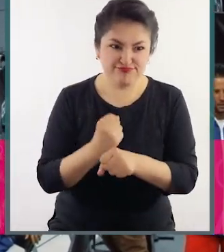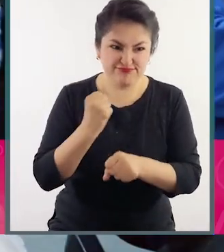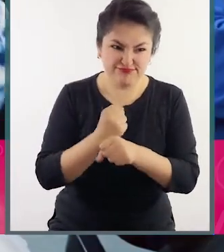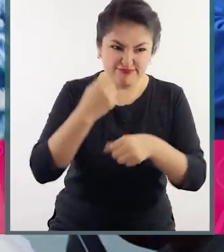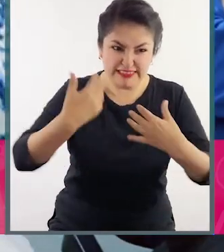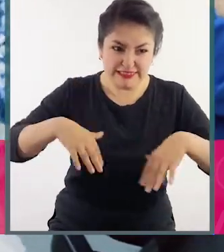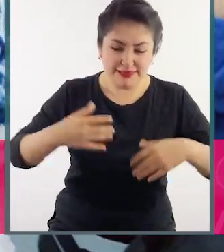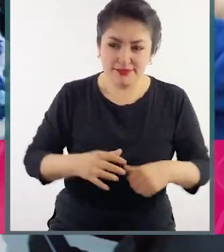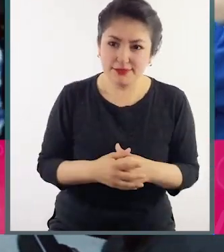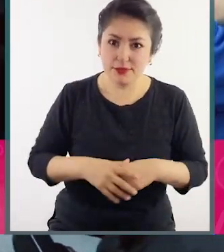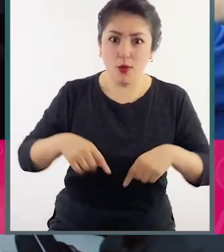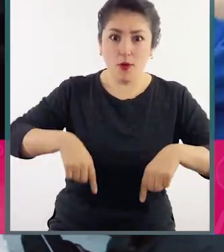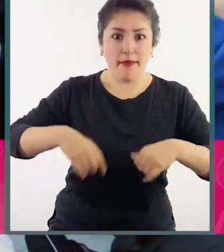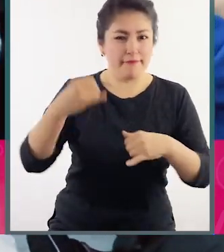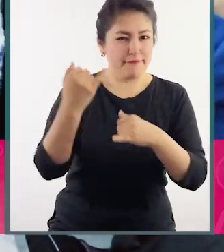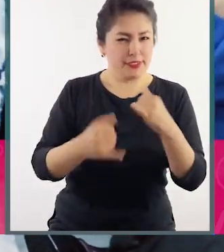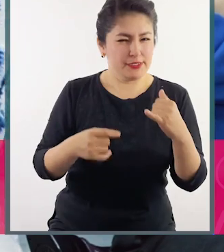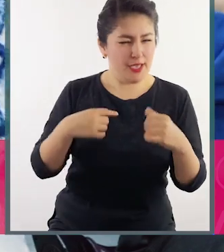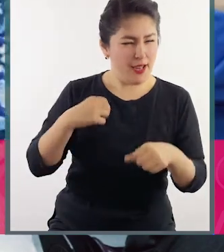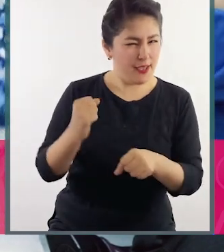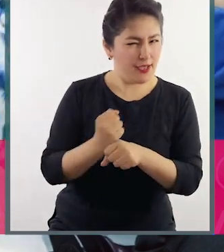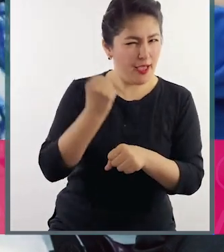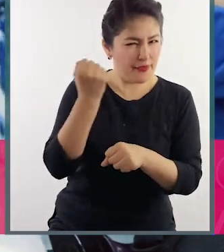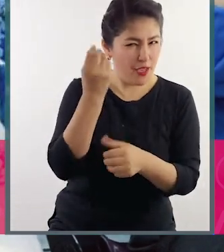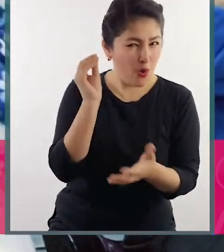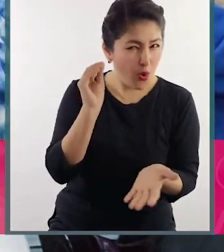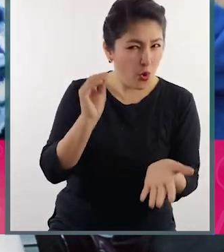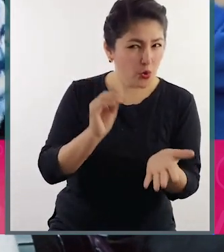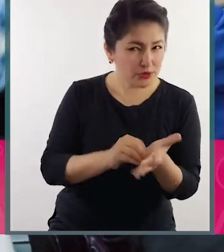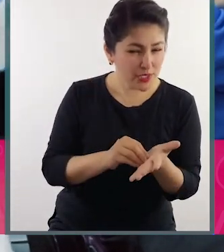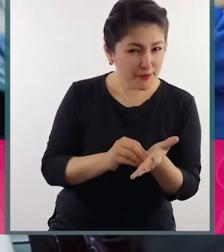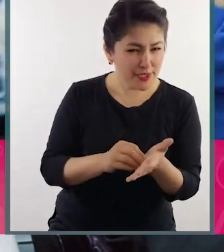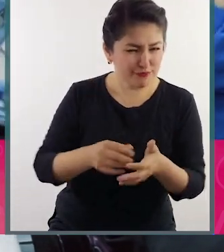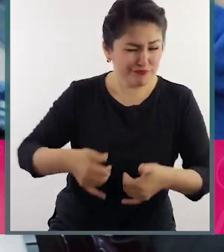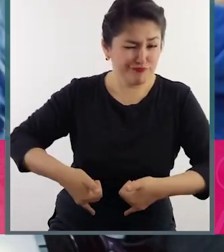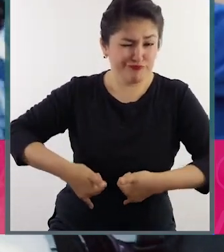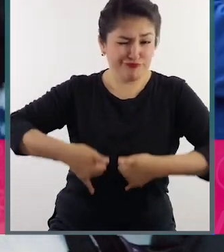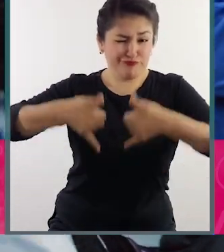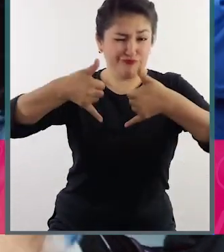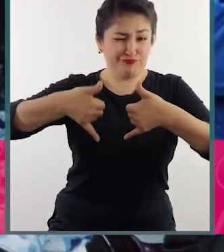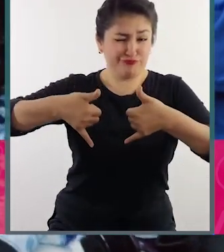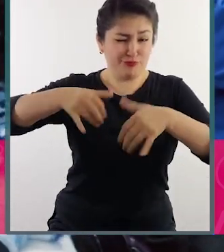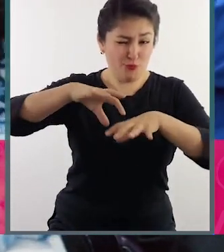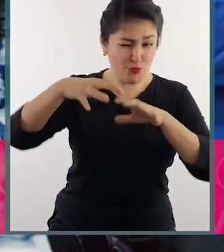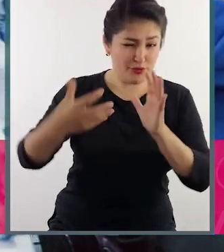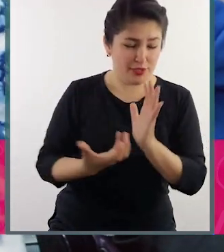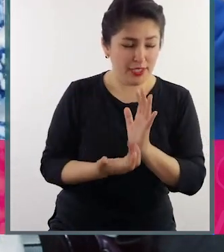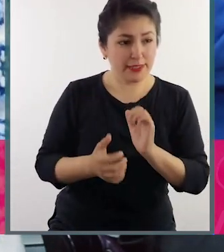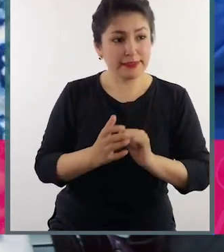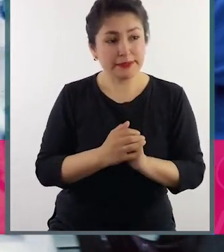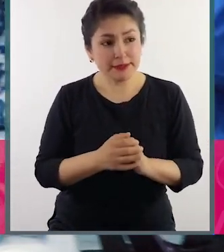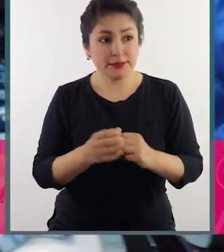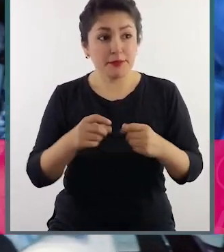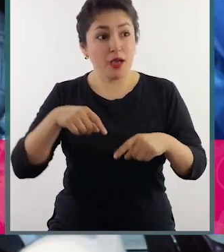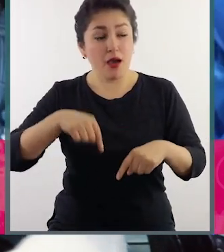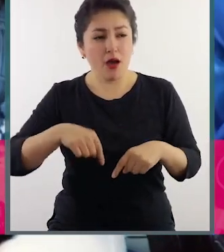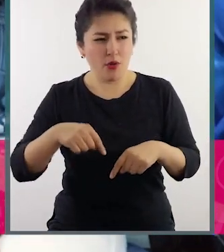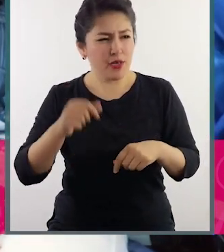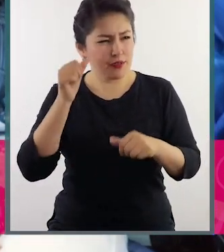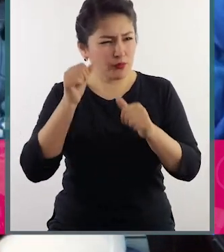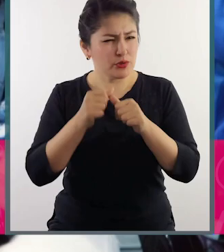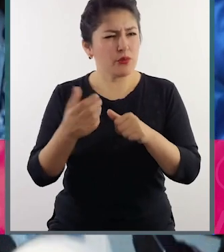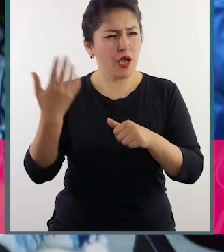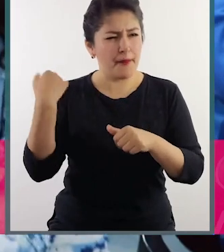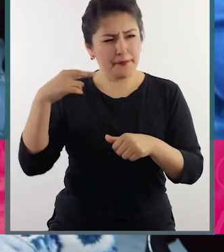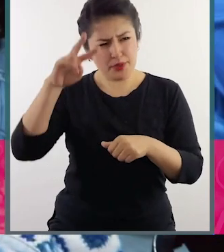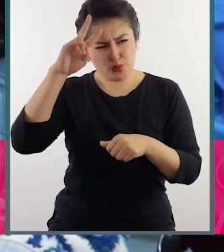en la final, ¿será que ganaremos nuevamente? ¿Seremos campeones mundiales? Sí, felizmente, a pesar de que el deporte se practica hace